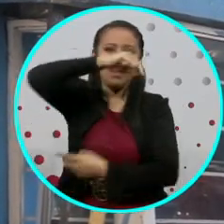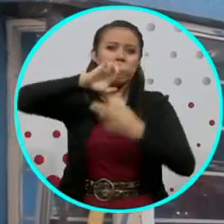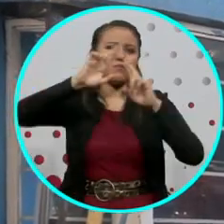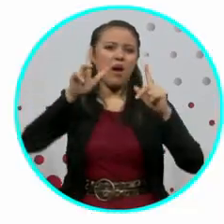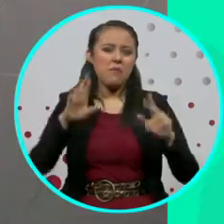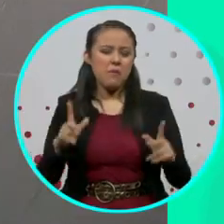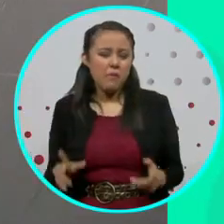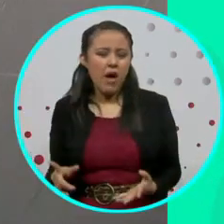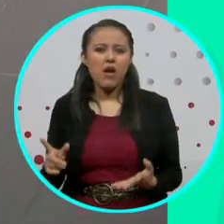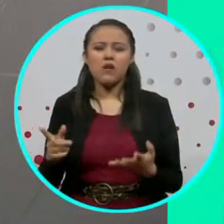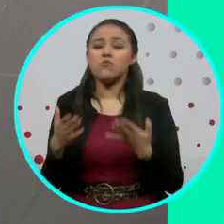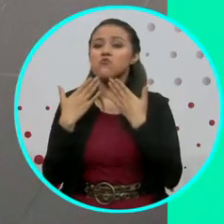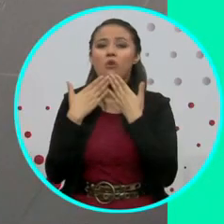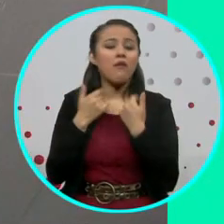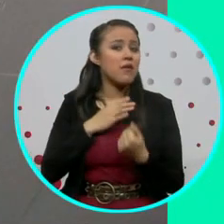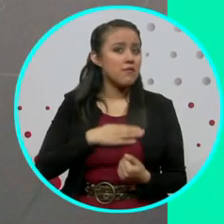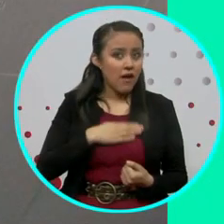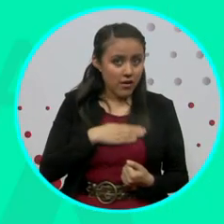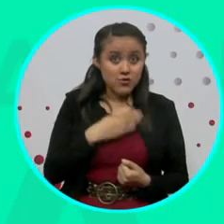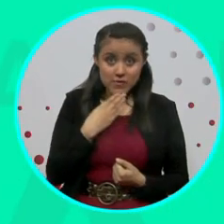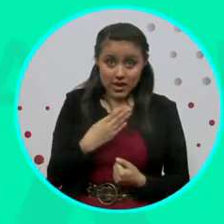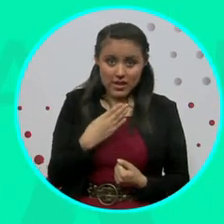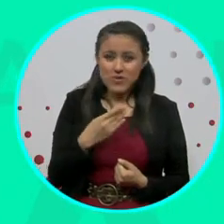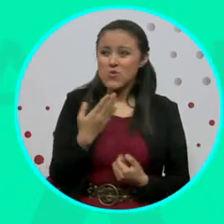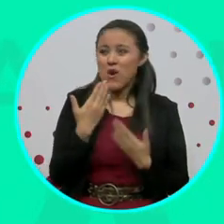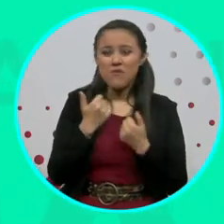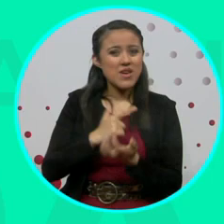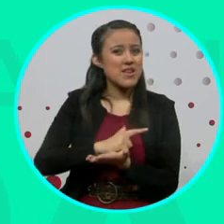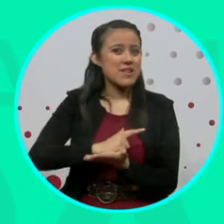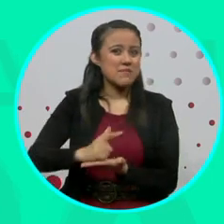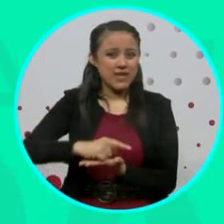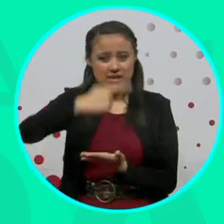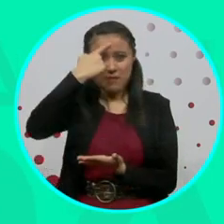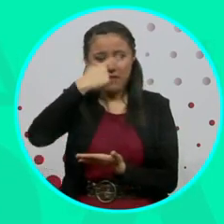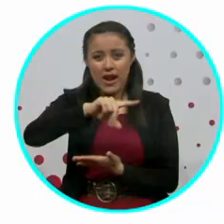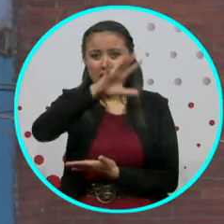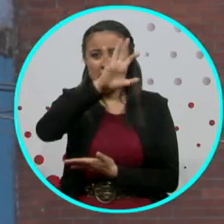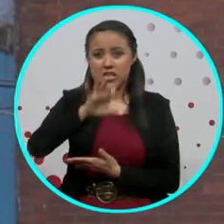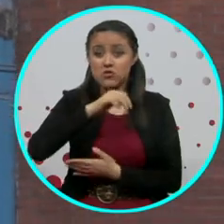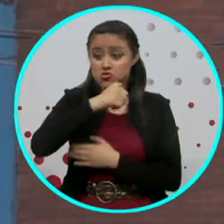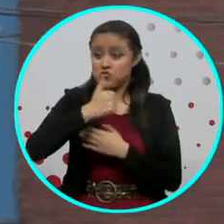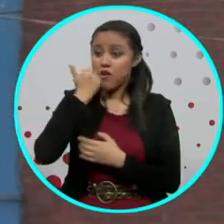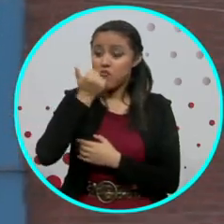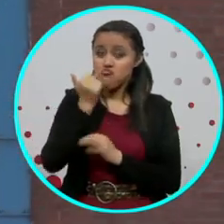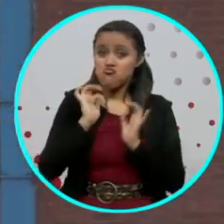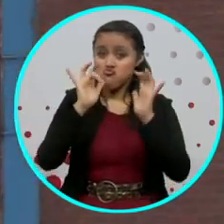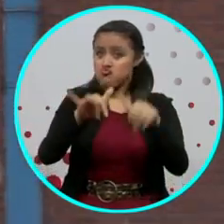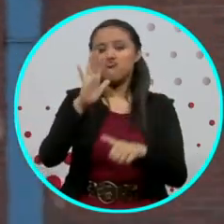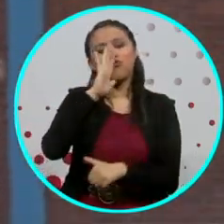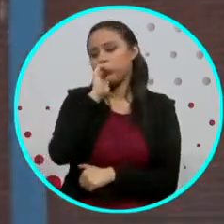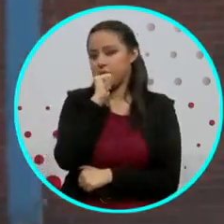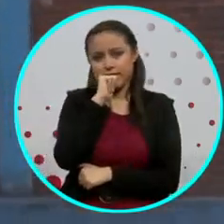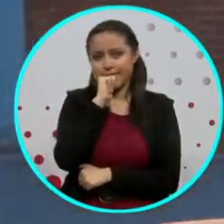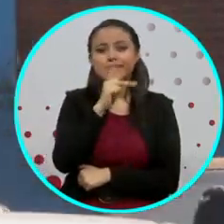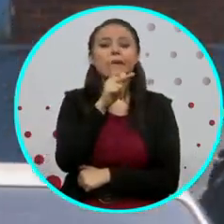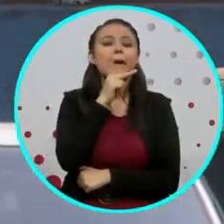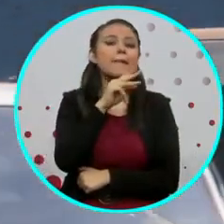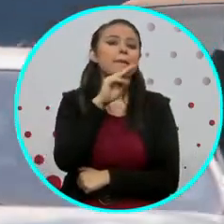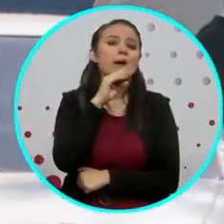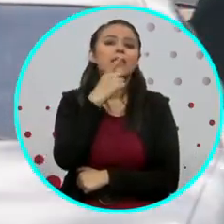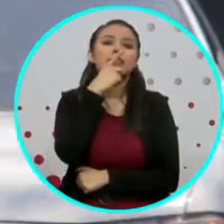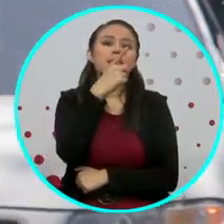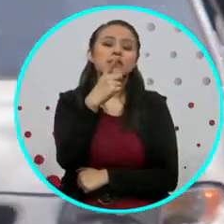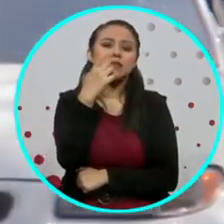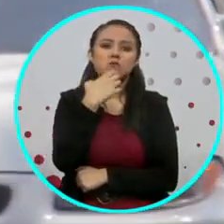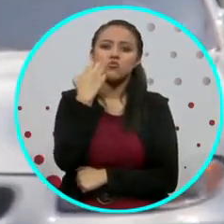rotas. Además, no hay baños ni condiciones higiénicas para 500 alumnos. A decir de los padres de familia, la escuela no ha